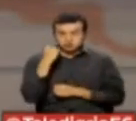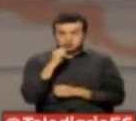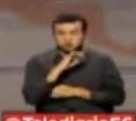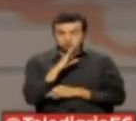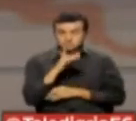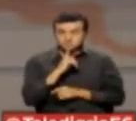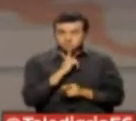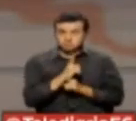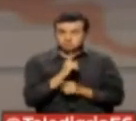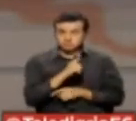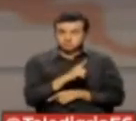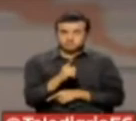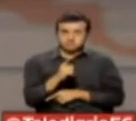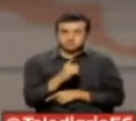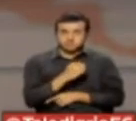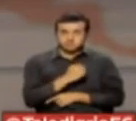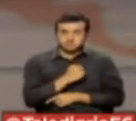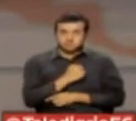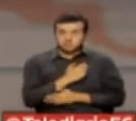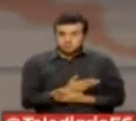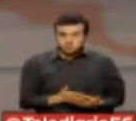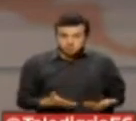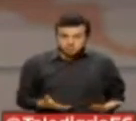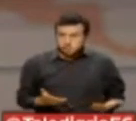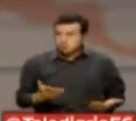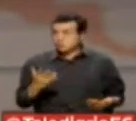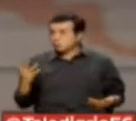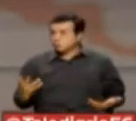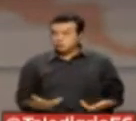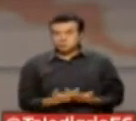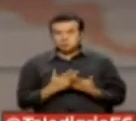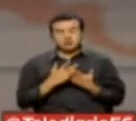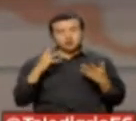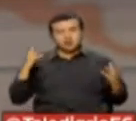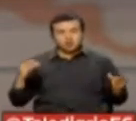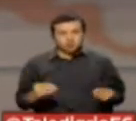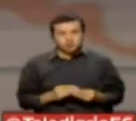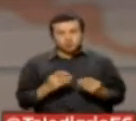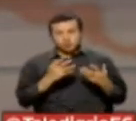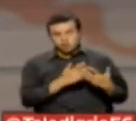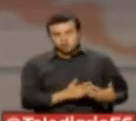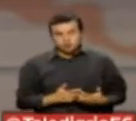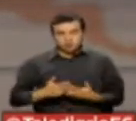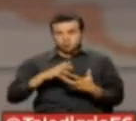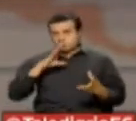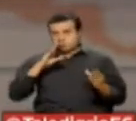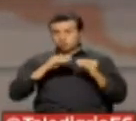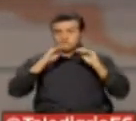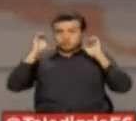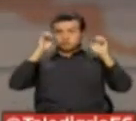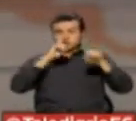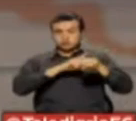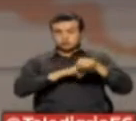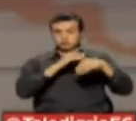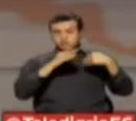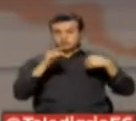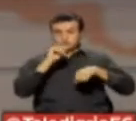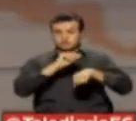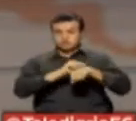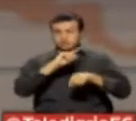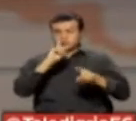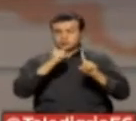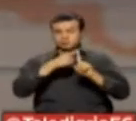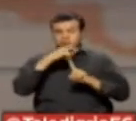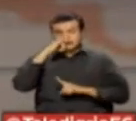que sin un producto no hay otro producto realmente es la combinación de estas estrategias en un periodo muy corto que es la